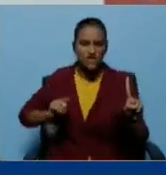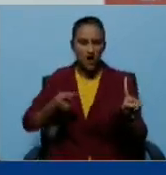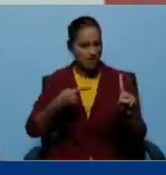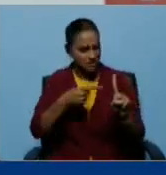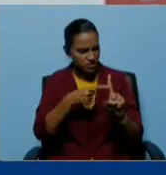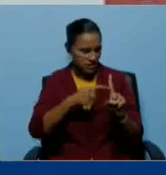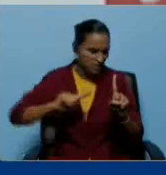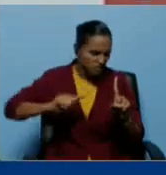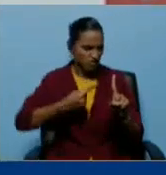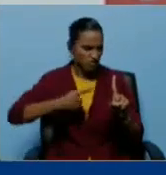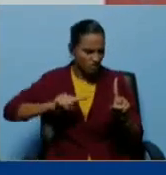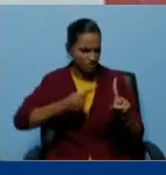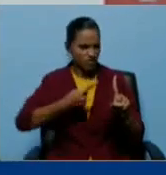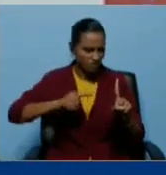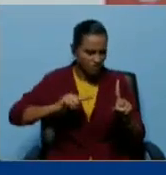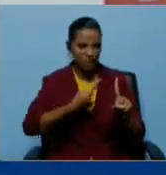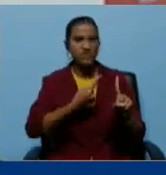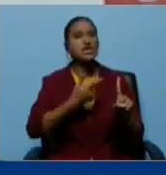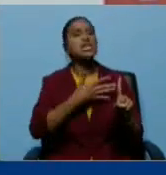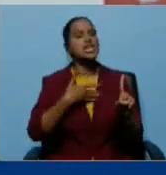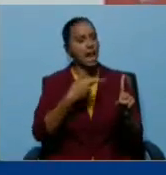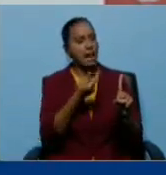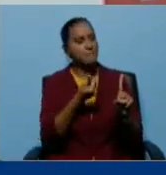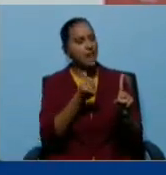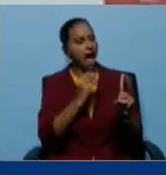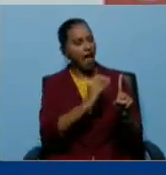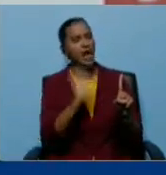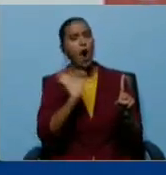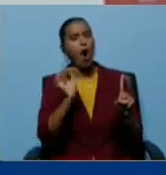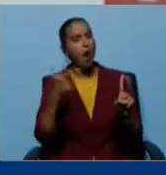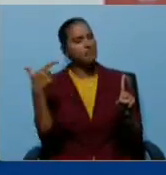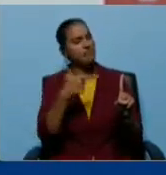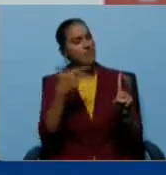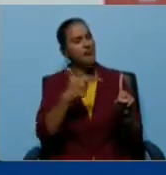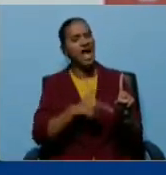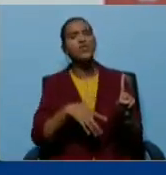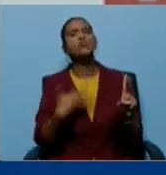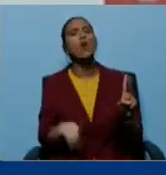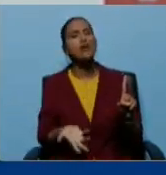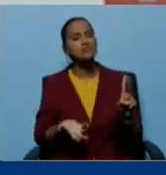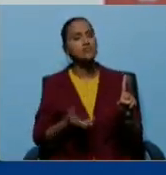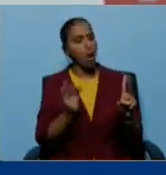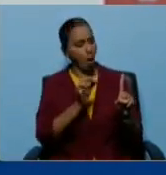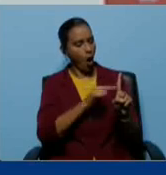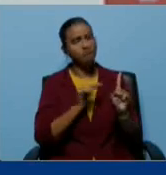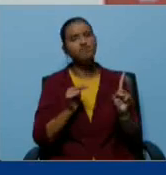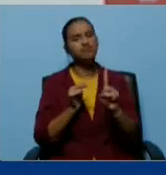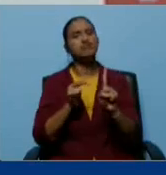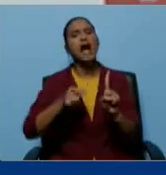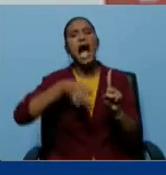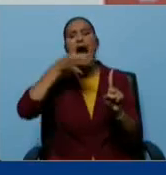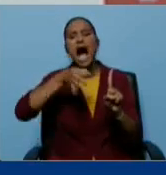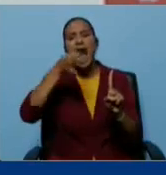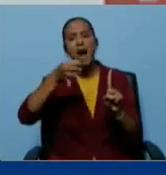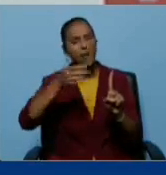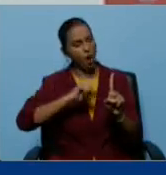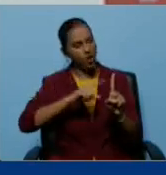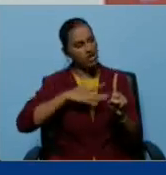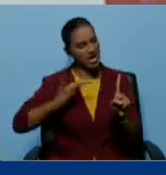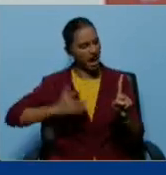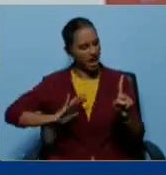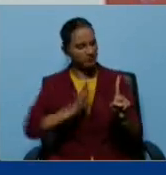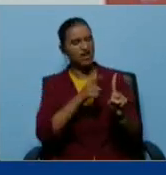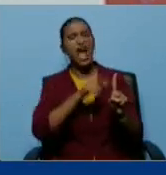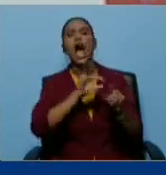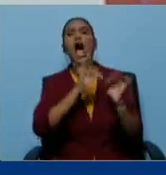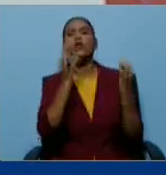que le dijeron, plomo o plata, o sales o te destruimos a ti y a toda tu familia, estoy